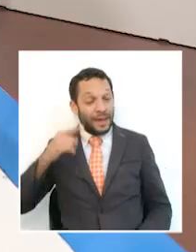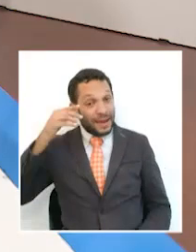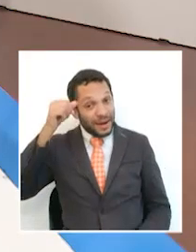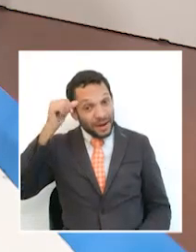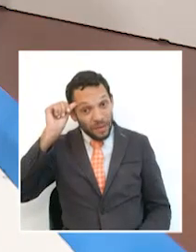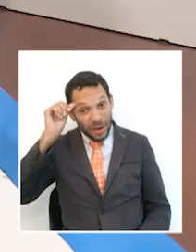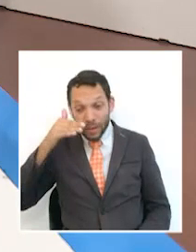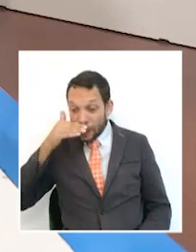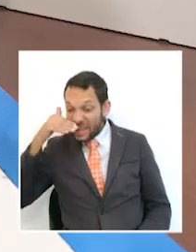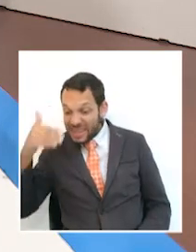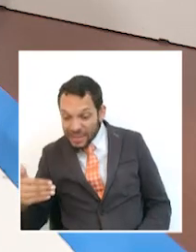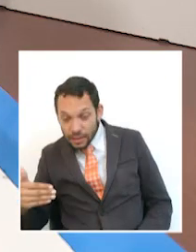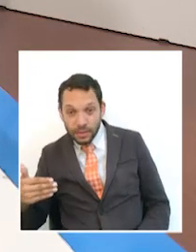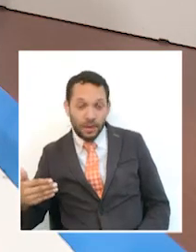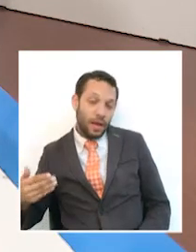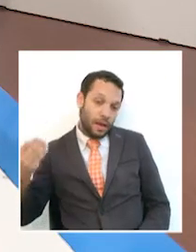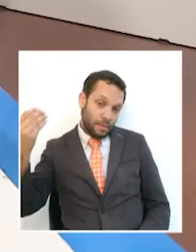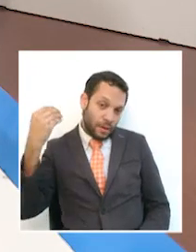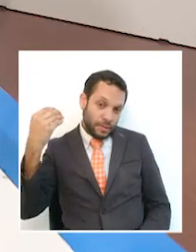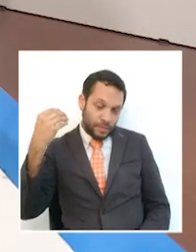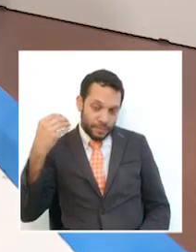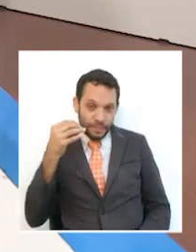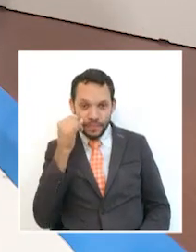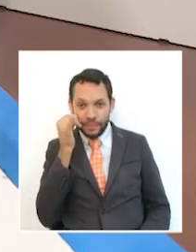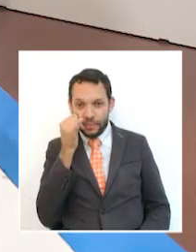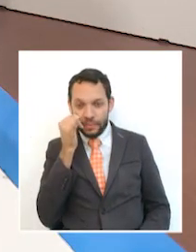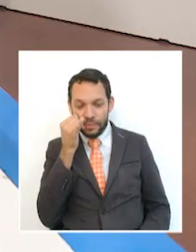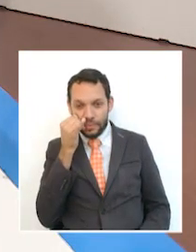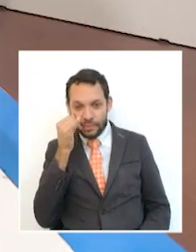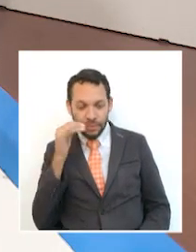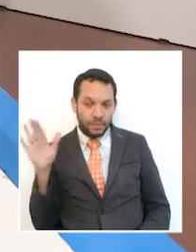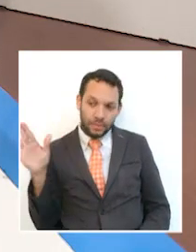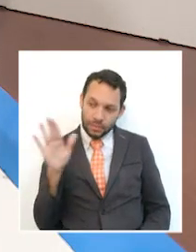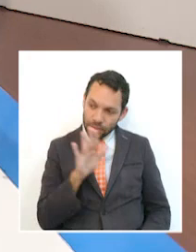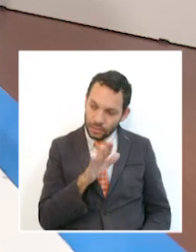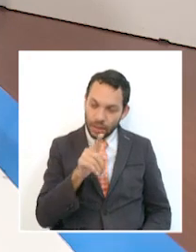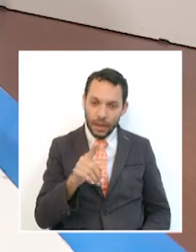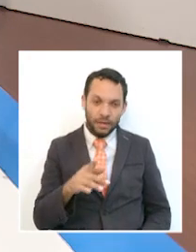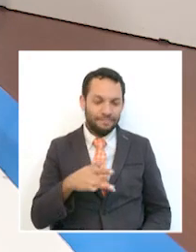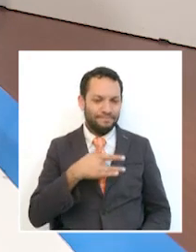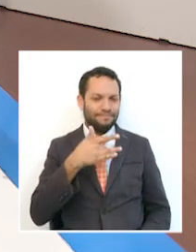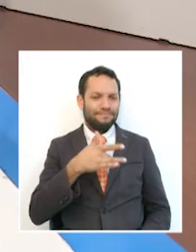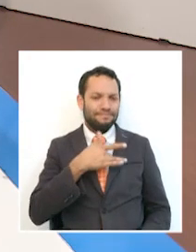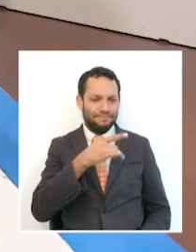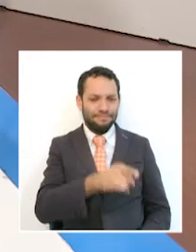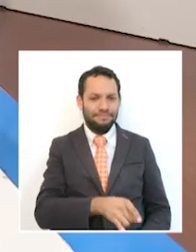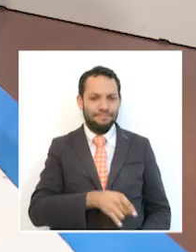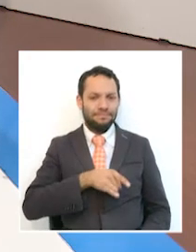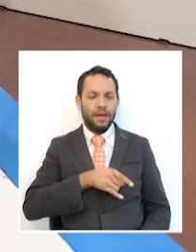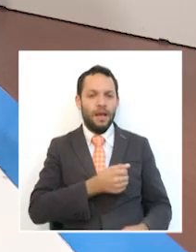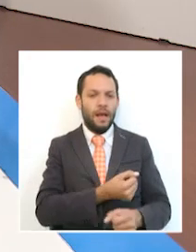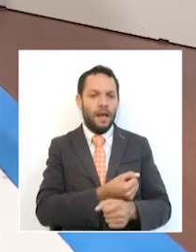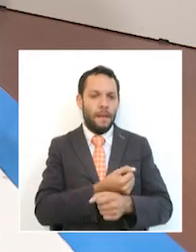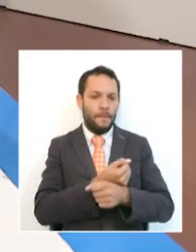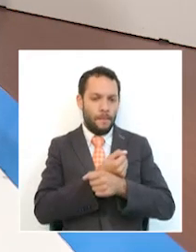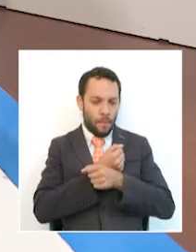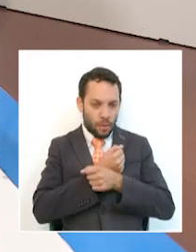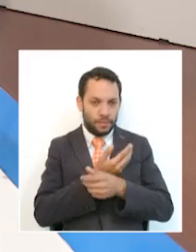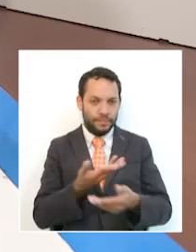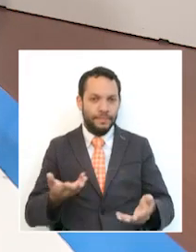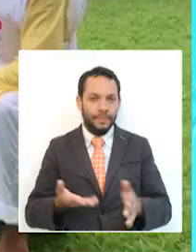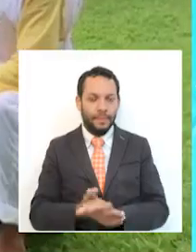entonces vamos a ver este vídeo donde nos transmiten todo ese afecto en el día para tu